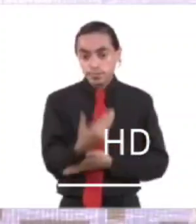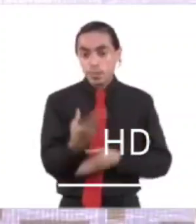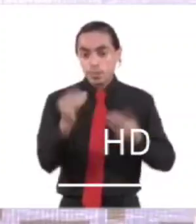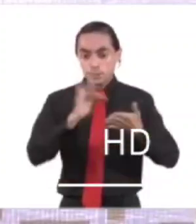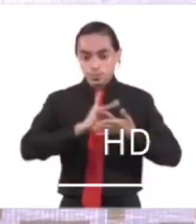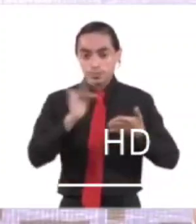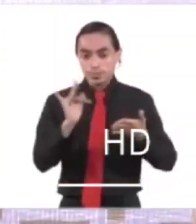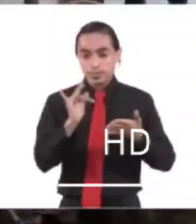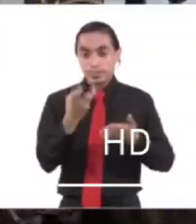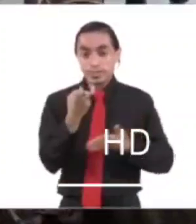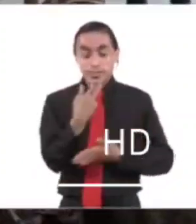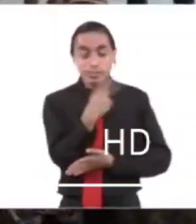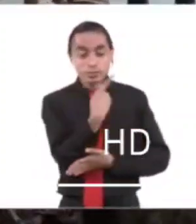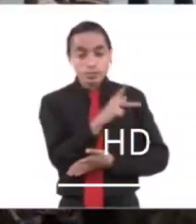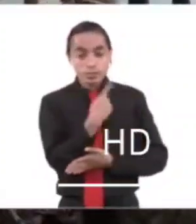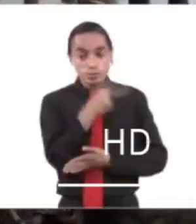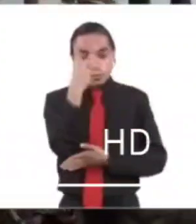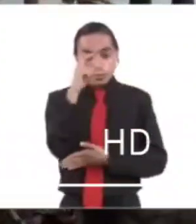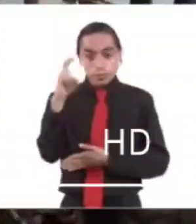que ese es el sueño de Carlos Monsiváis.